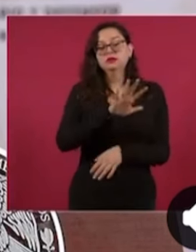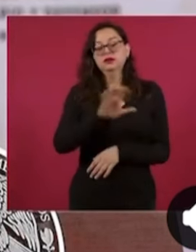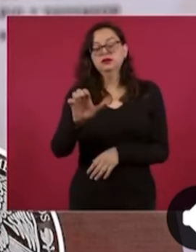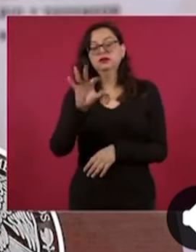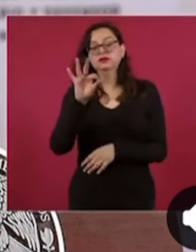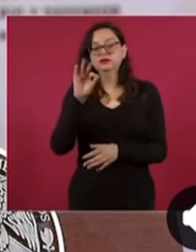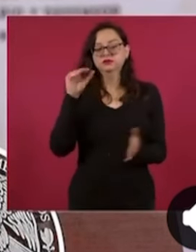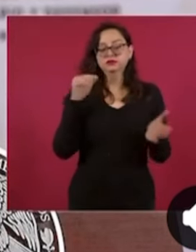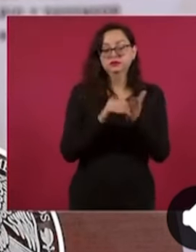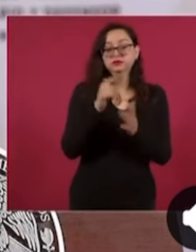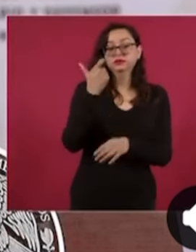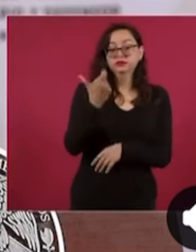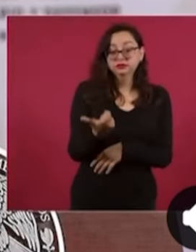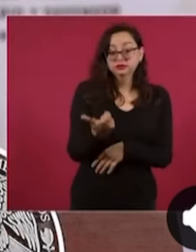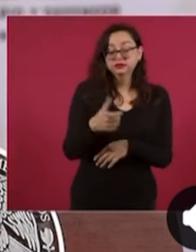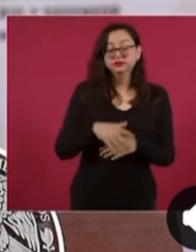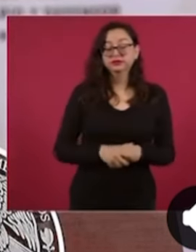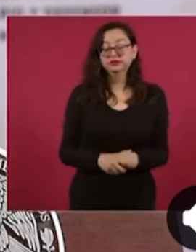5,540,000 pesos.